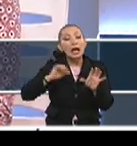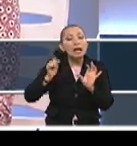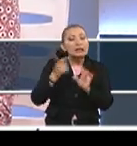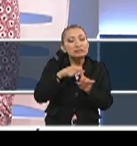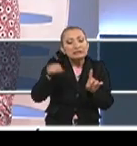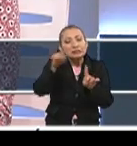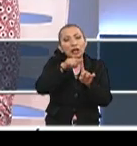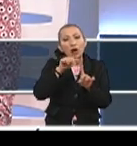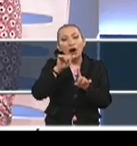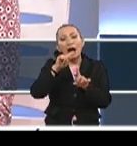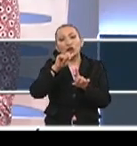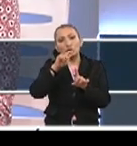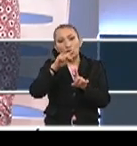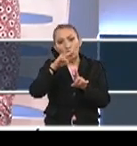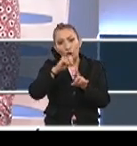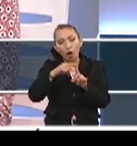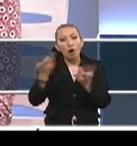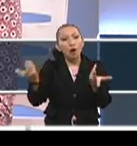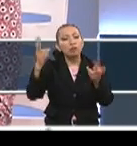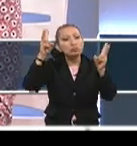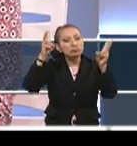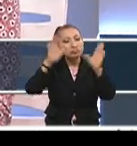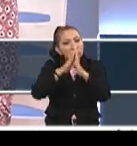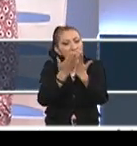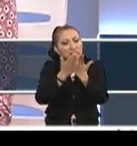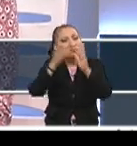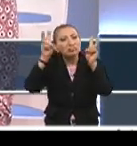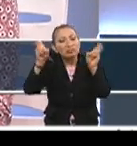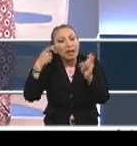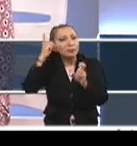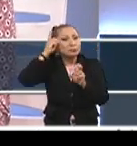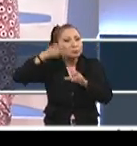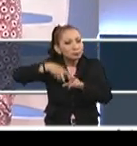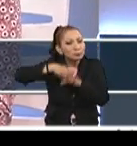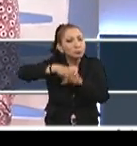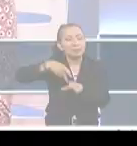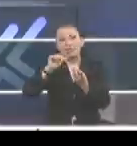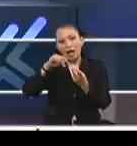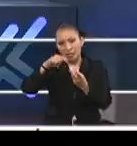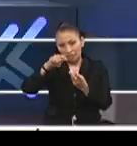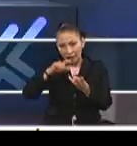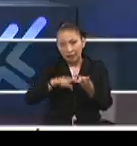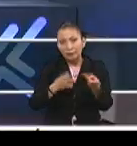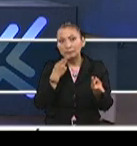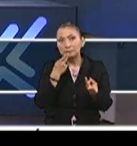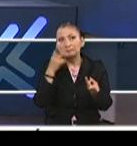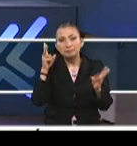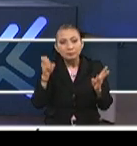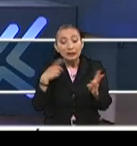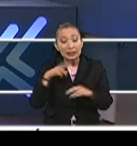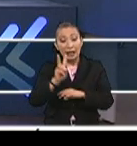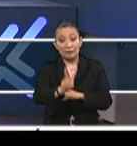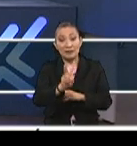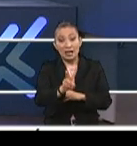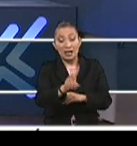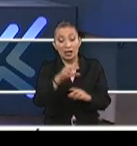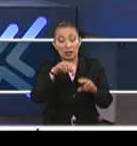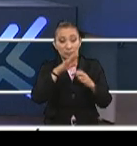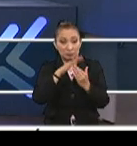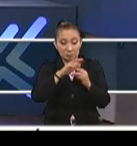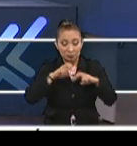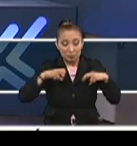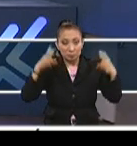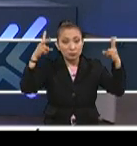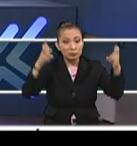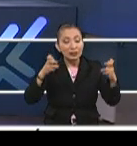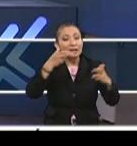artúrico, por ejemplo, las novelas de caballerías que desembocaron en El Quijote, por ejemplo. Y el día viernes tendremos una mesa